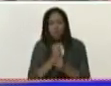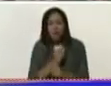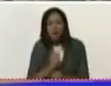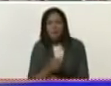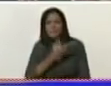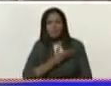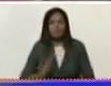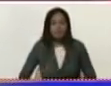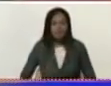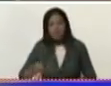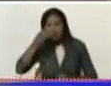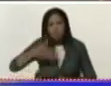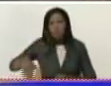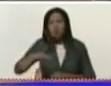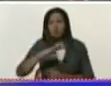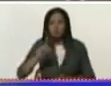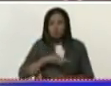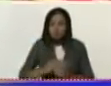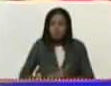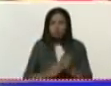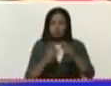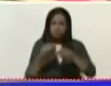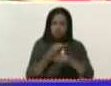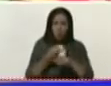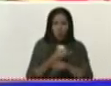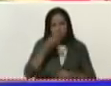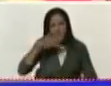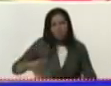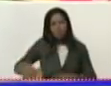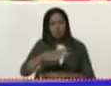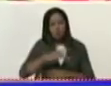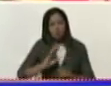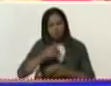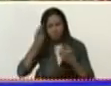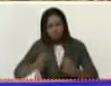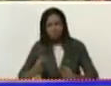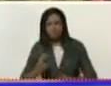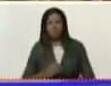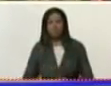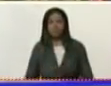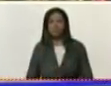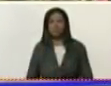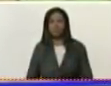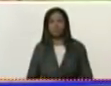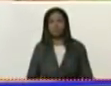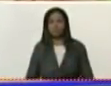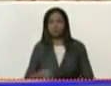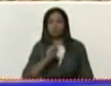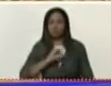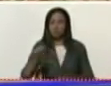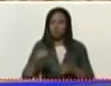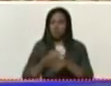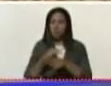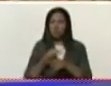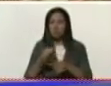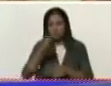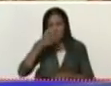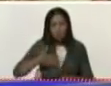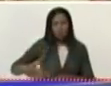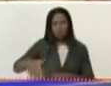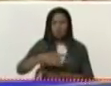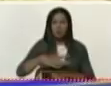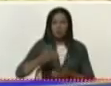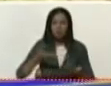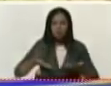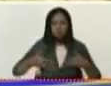un presidente pueblo, somos un gobierno pueblo, somos un gobierno gente, somos el gobierno del pueblo, para